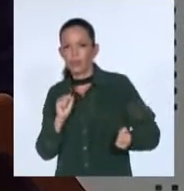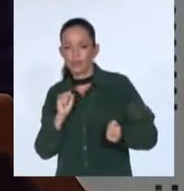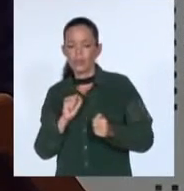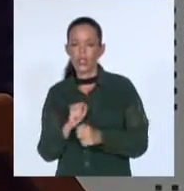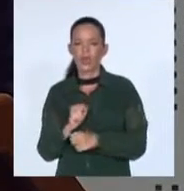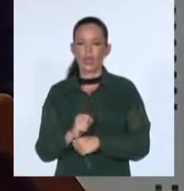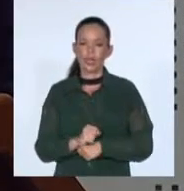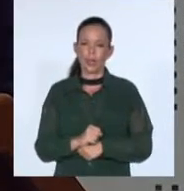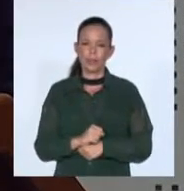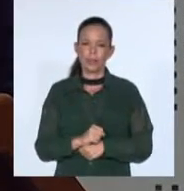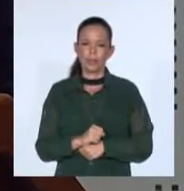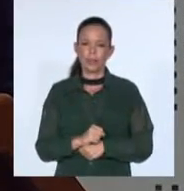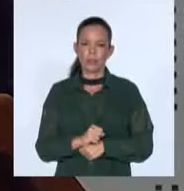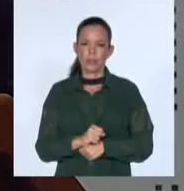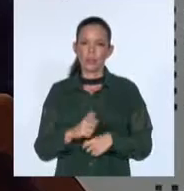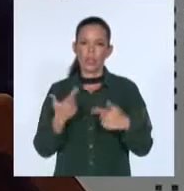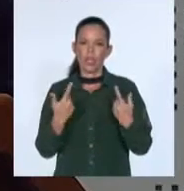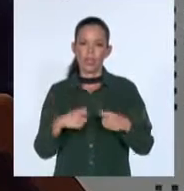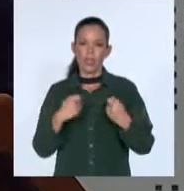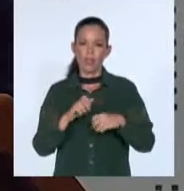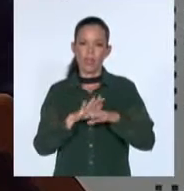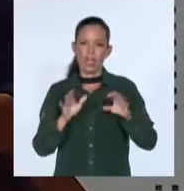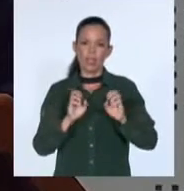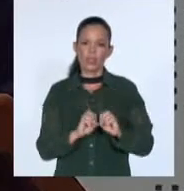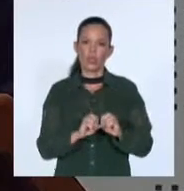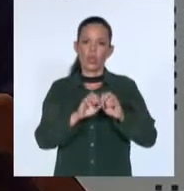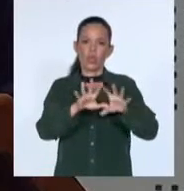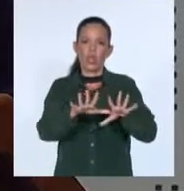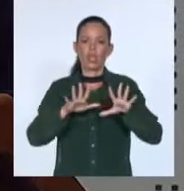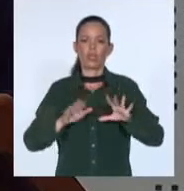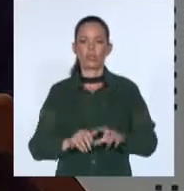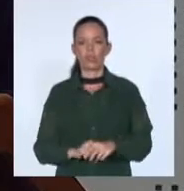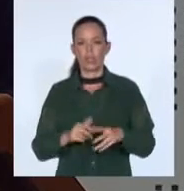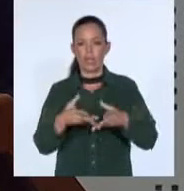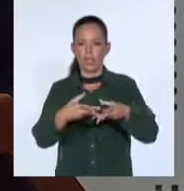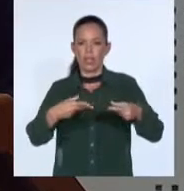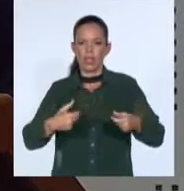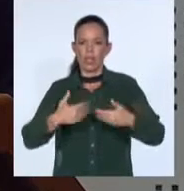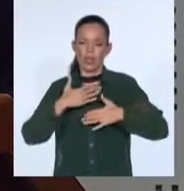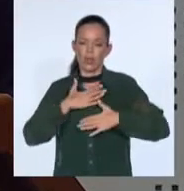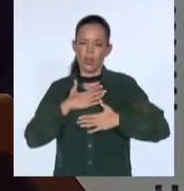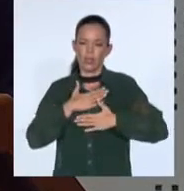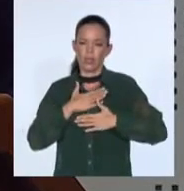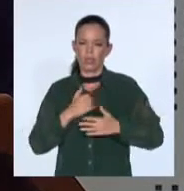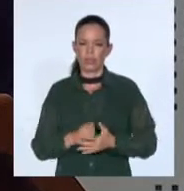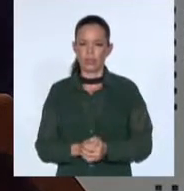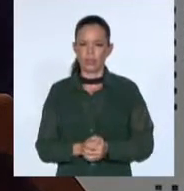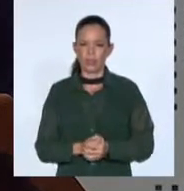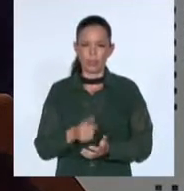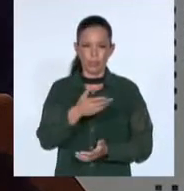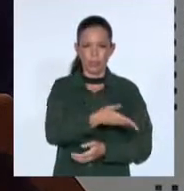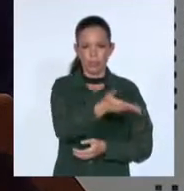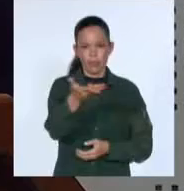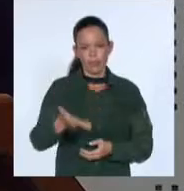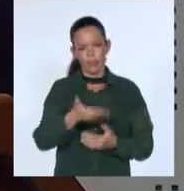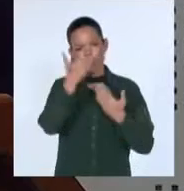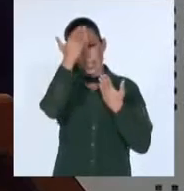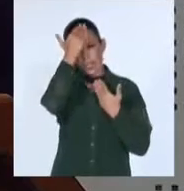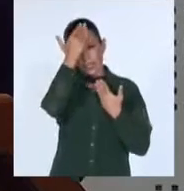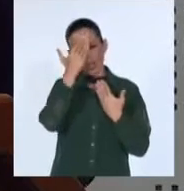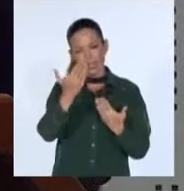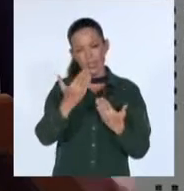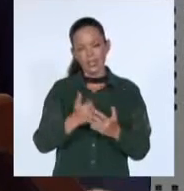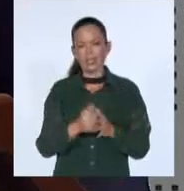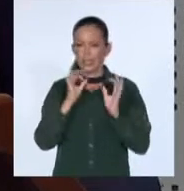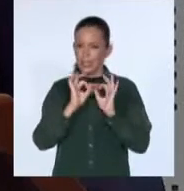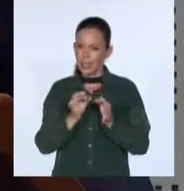por la ocupación indebida de tierras argentinas. A todos los que nos han acompañado y nos acompañan en ese reclamo, vaya